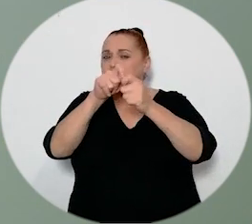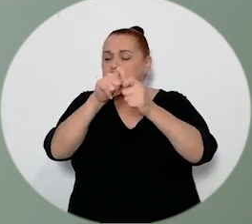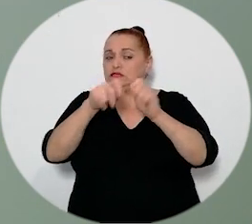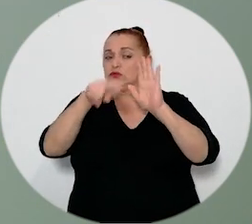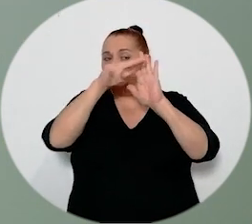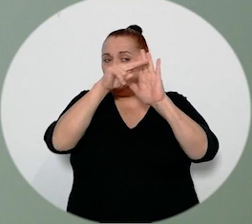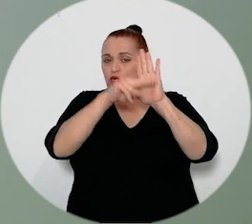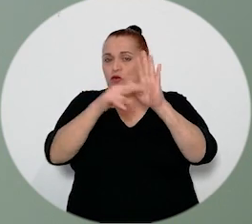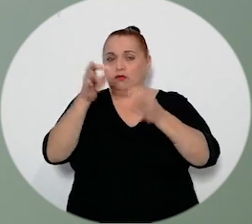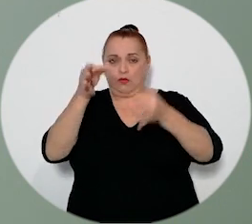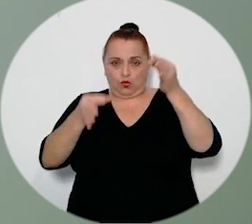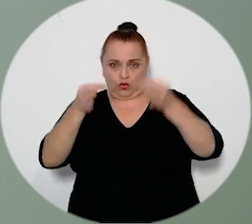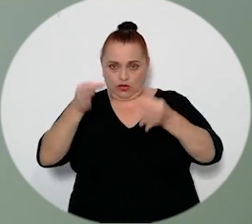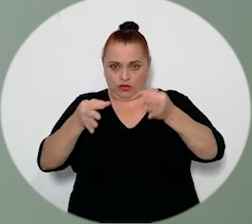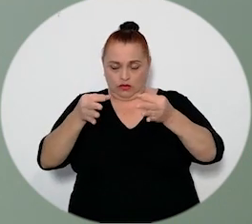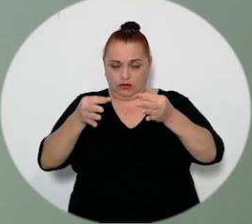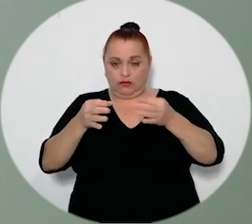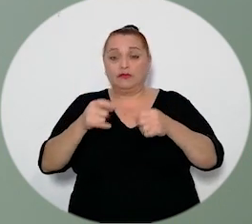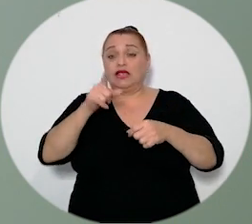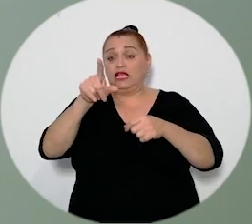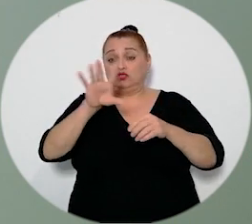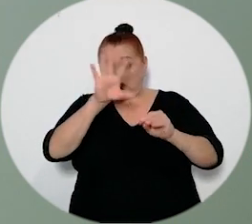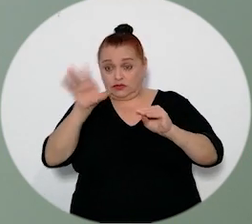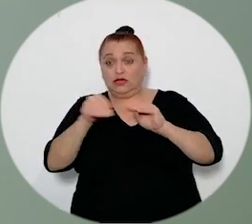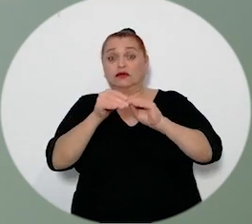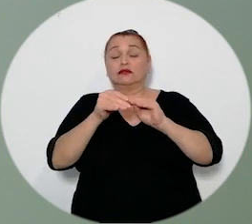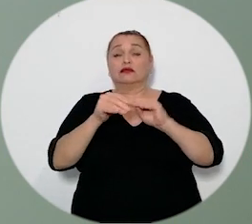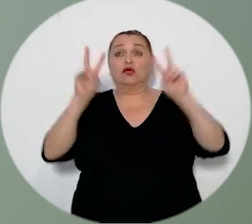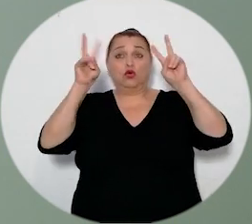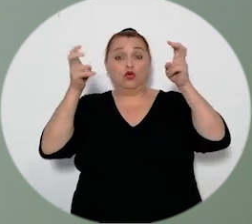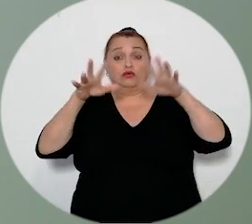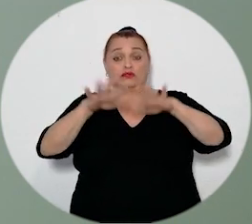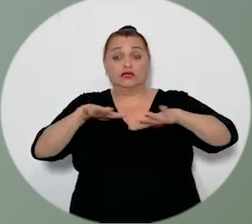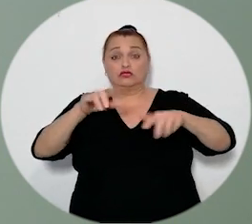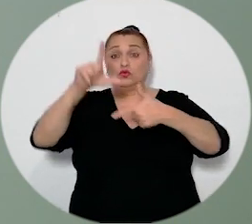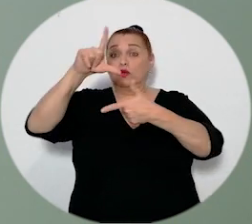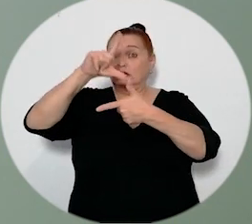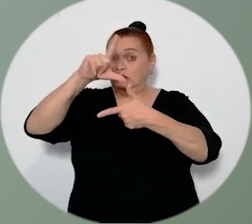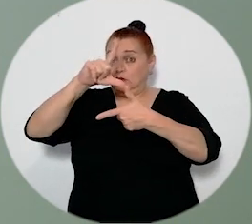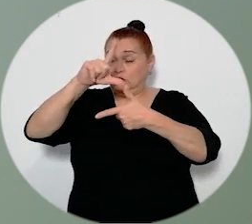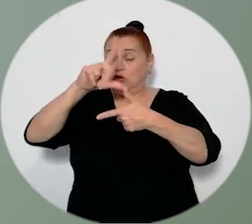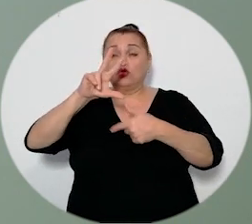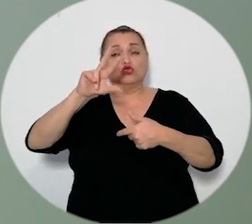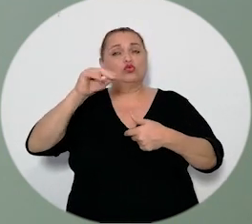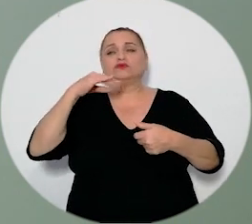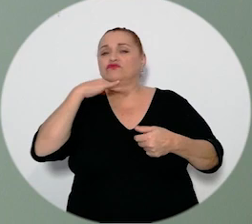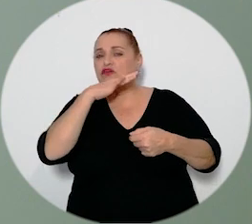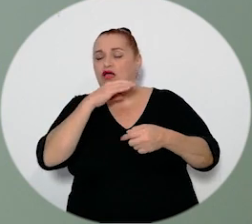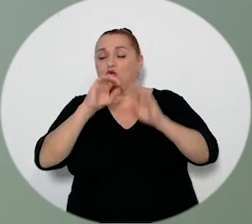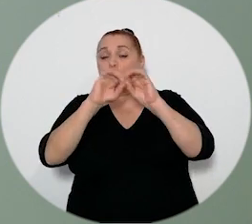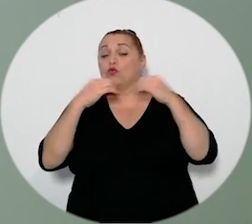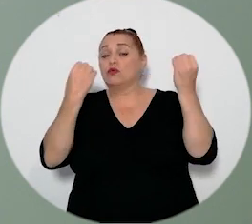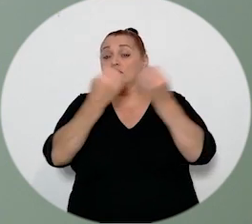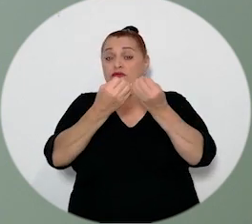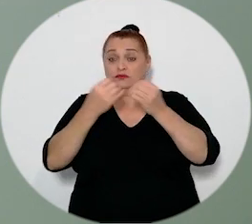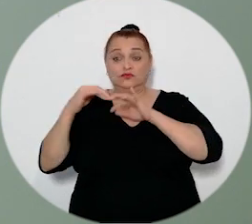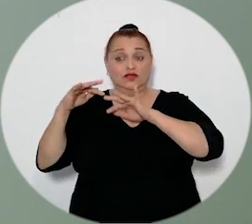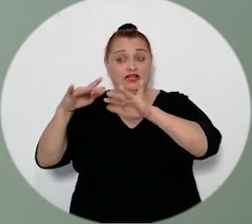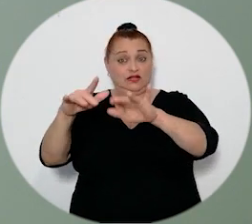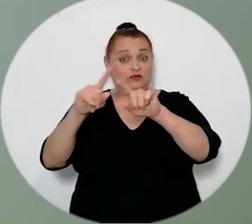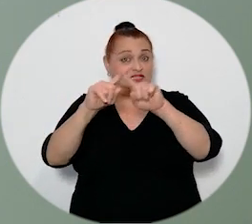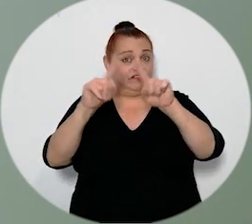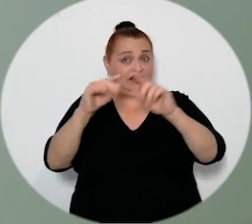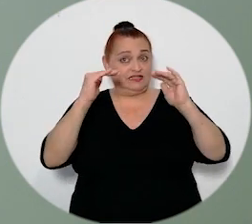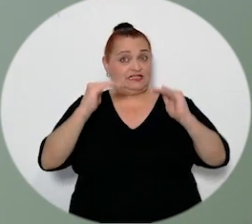norma jurídica. A ello se agrega que en el contexto latinoamericano, no extraña que sean los organismos electorales de